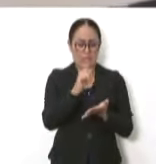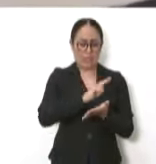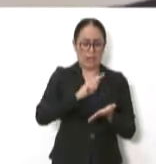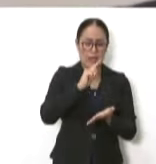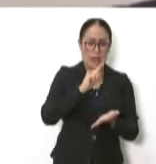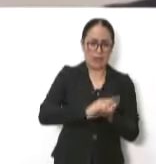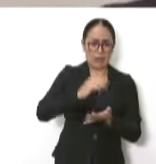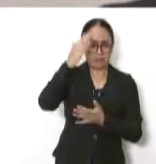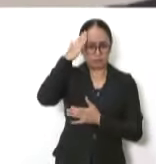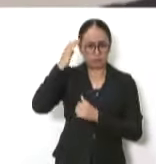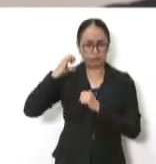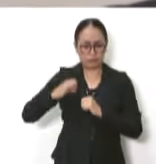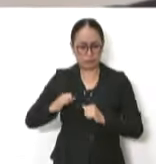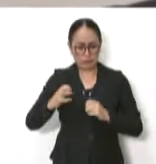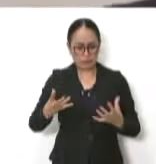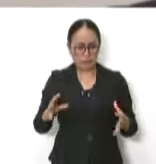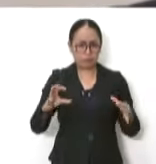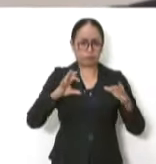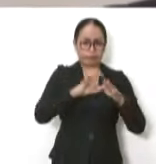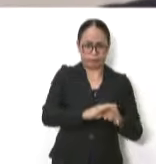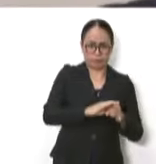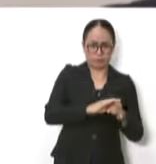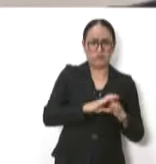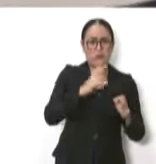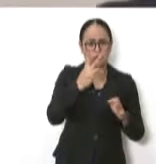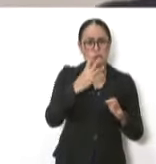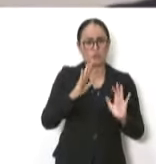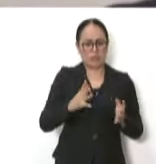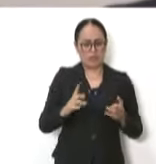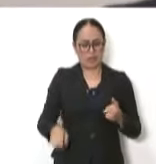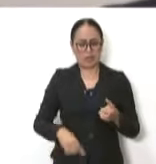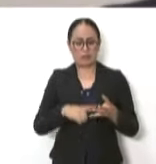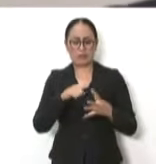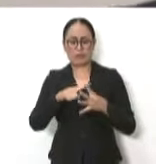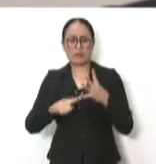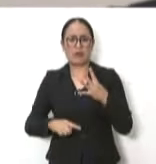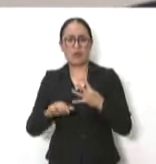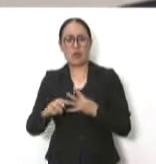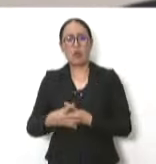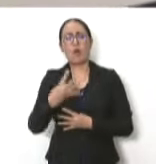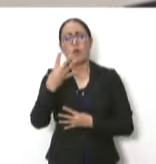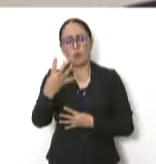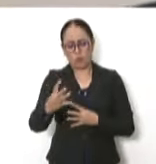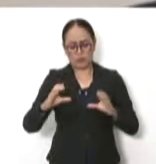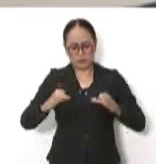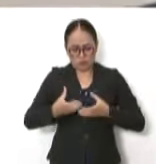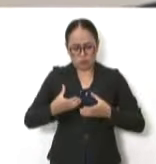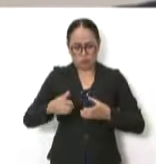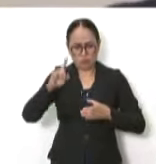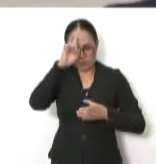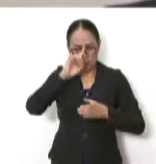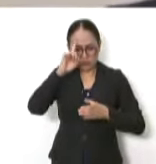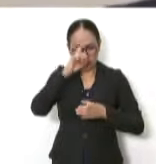General de Archivos. 4 de estos estados ya instalaron su Consejo Estatal de Archivos.